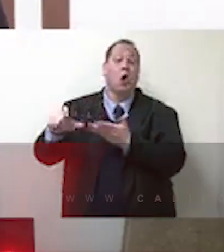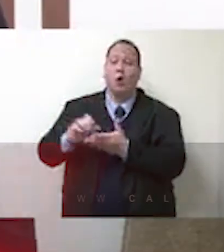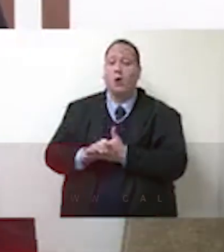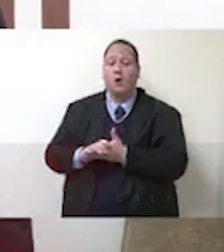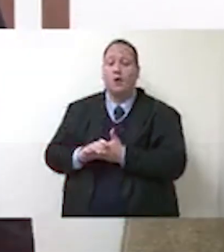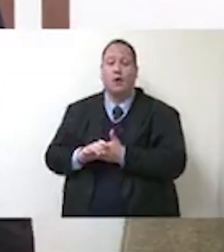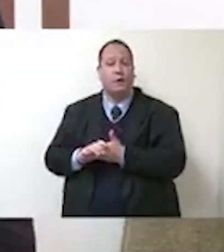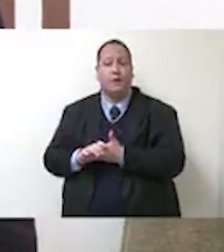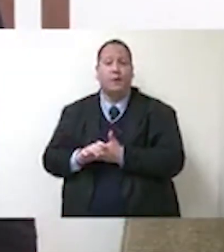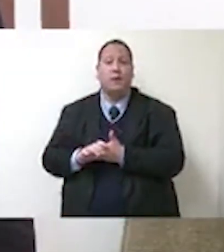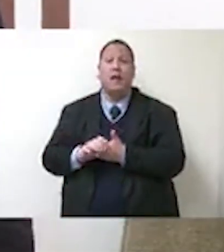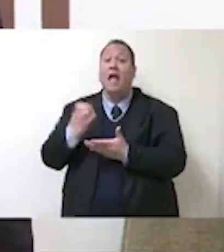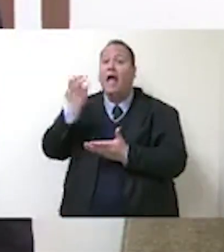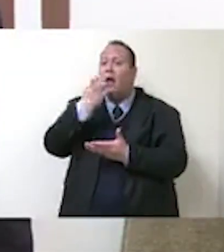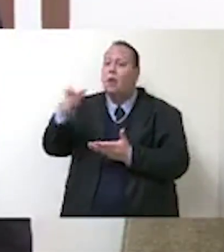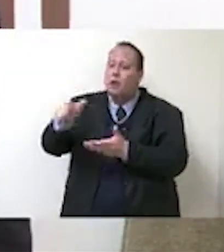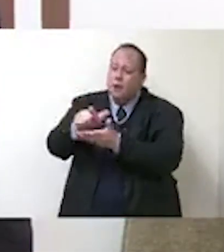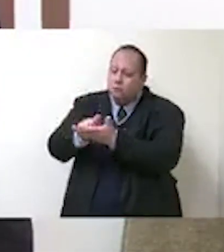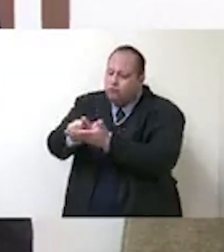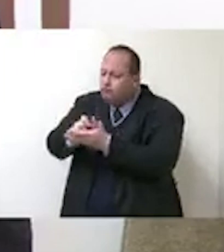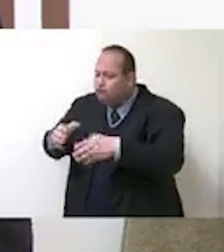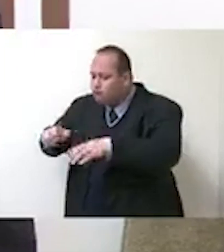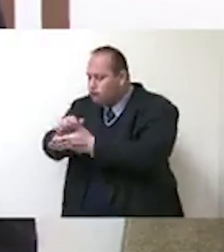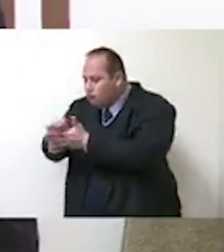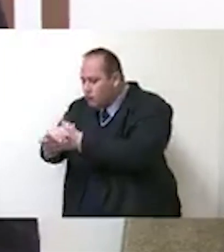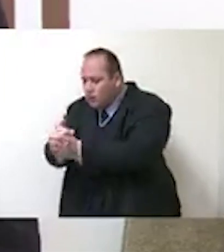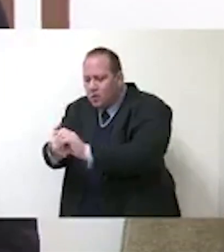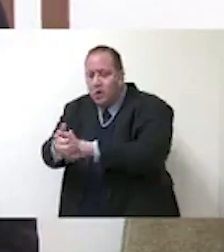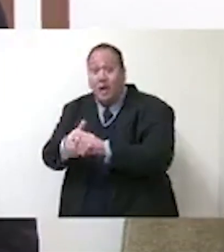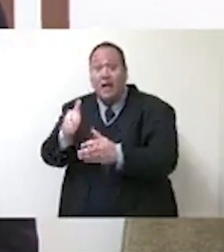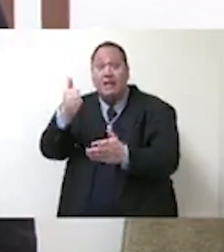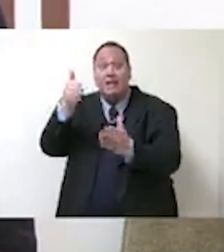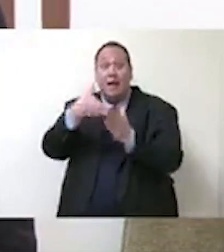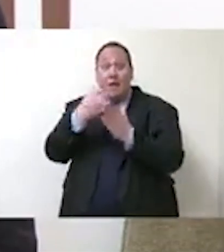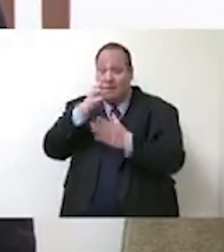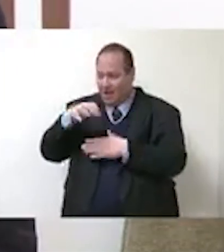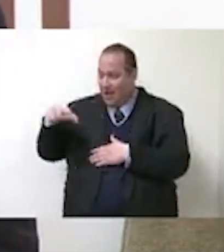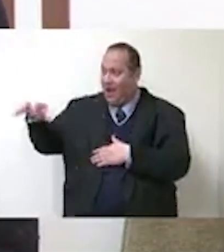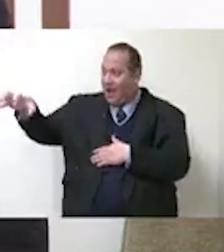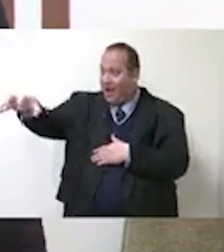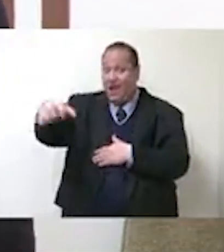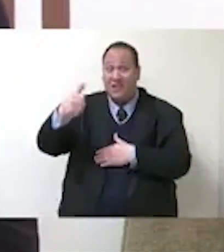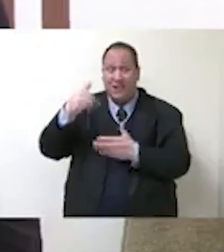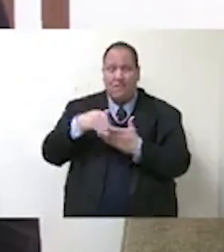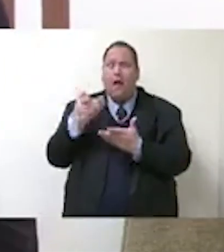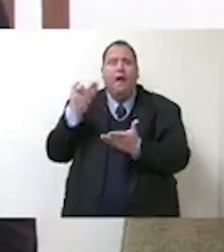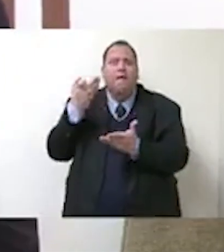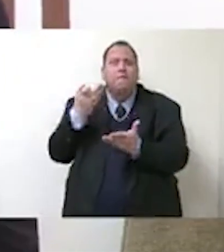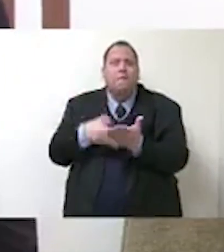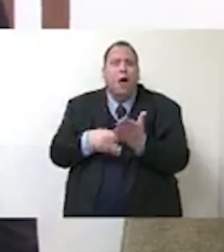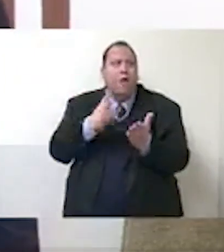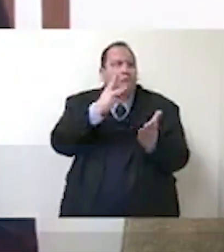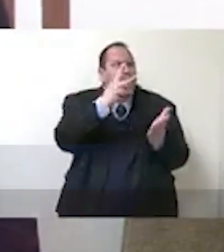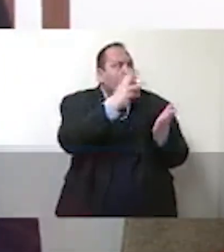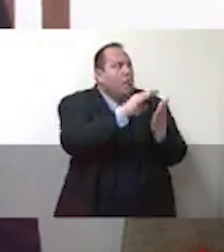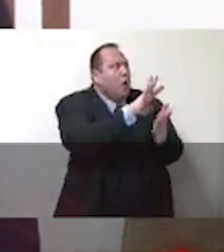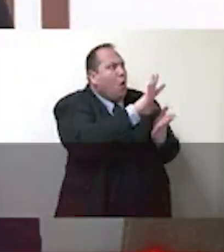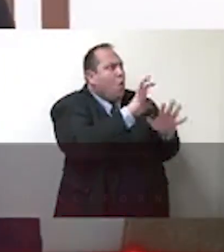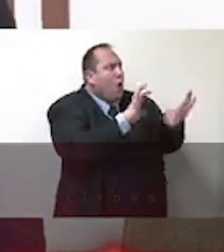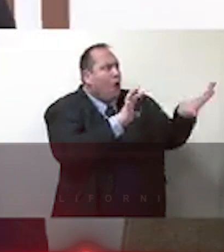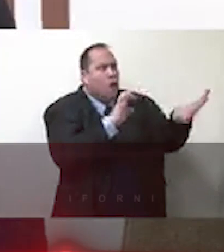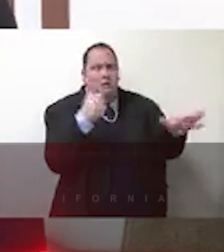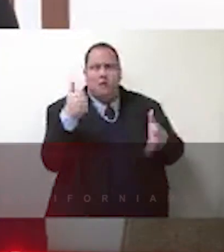de lavabos en las escuelas. Más de 6 mil lavabos, donde tenemos un faltante de 3 mil 400